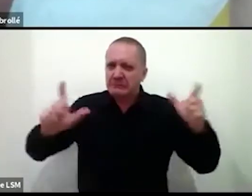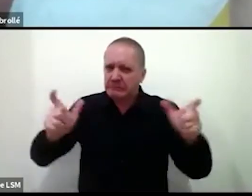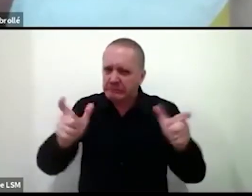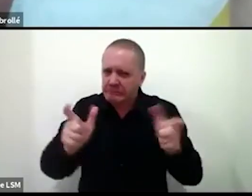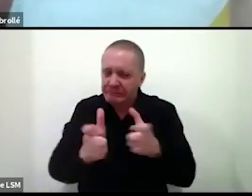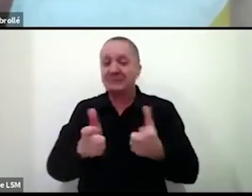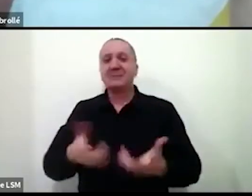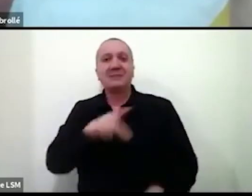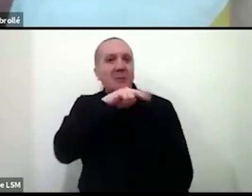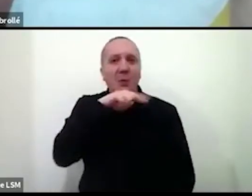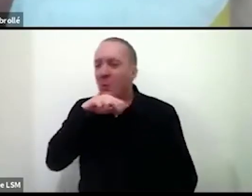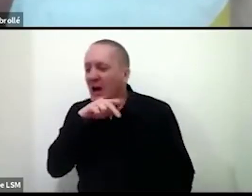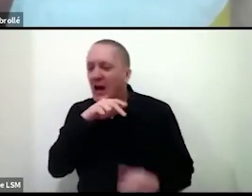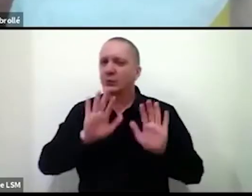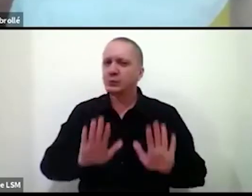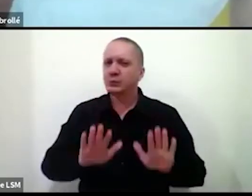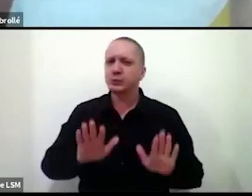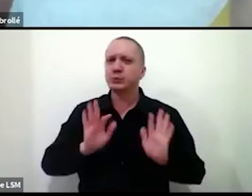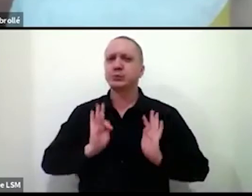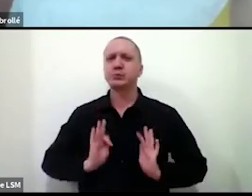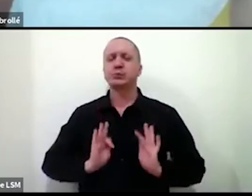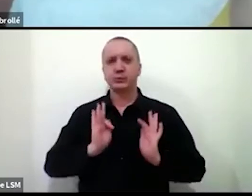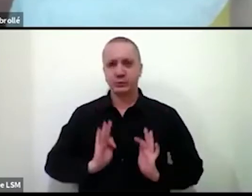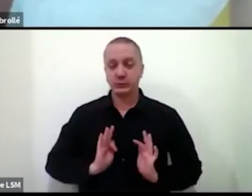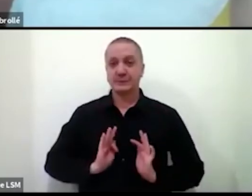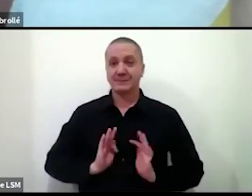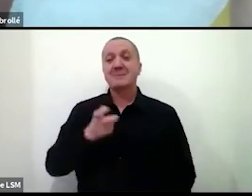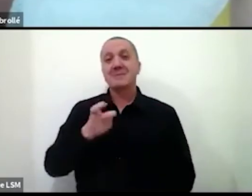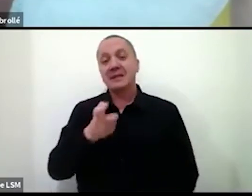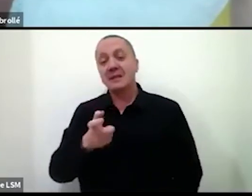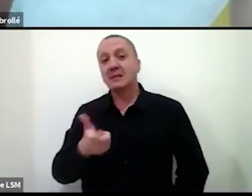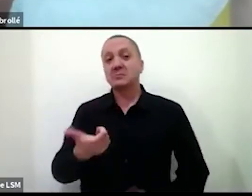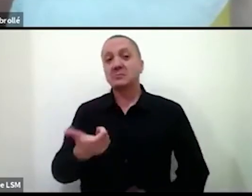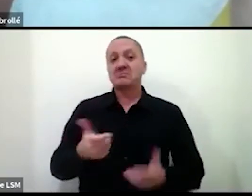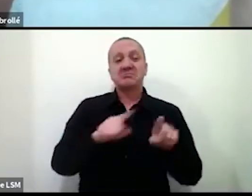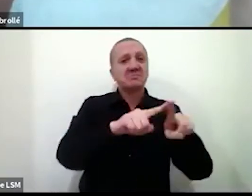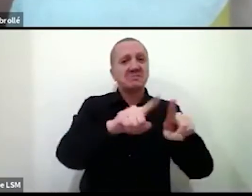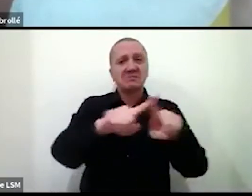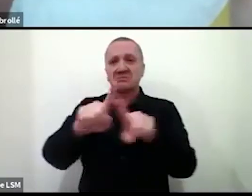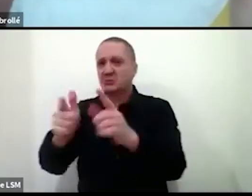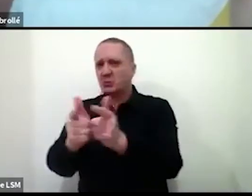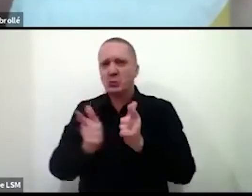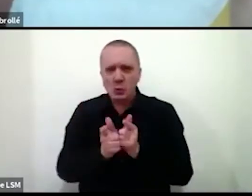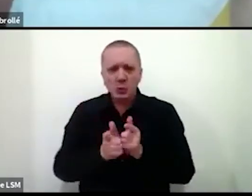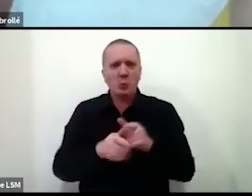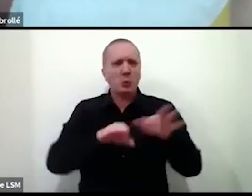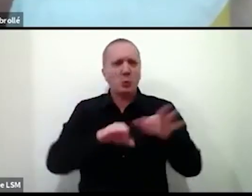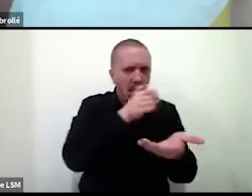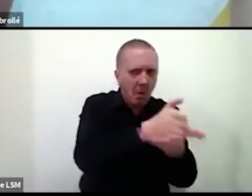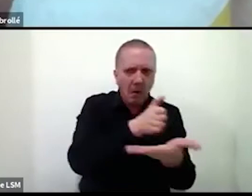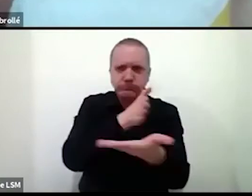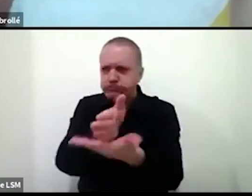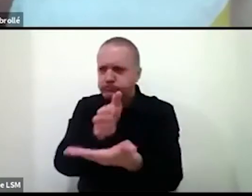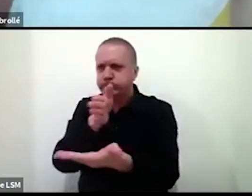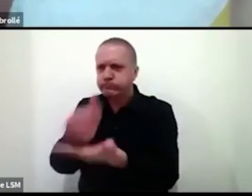preocupación, y también como organización de base comunitaria, nuestro trabajo se ha visto enfocado en dar este soporte